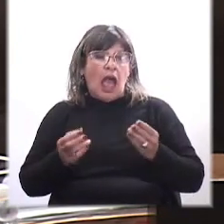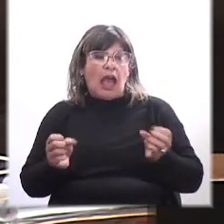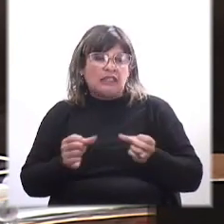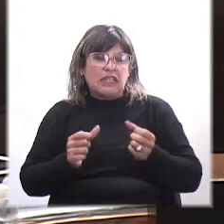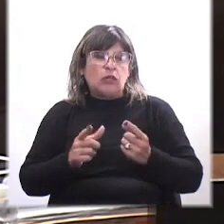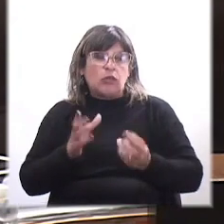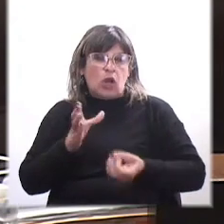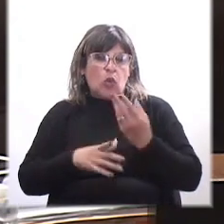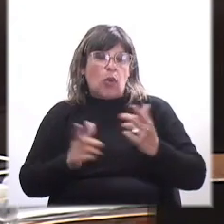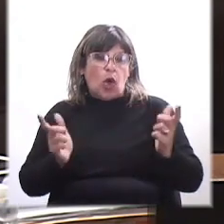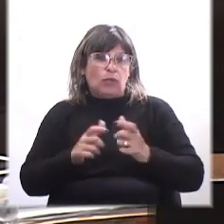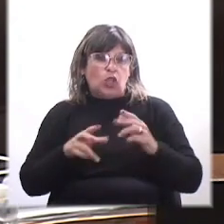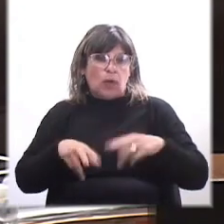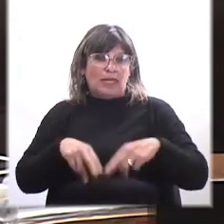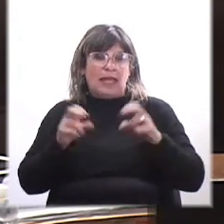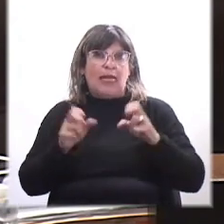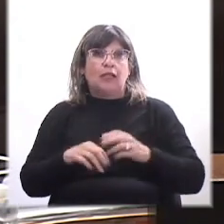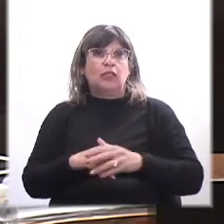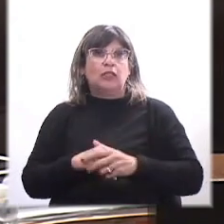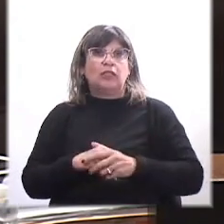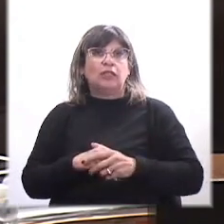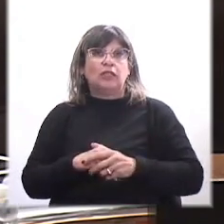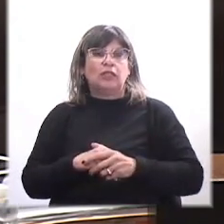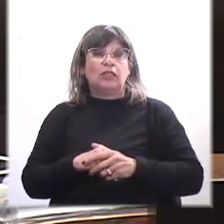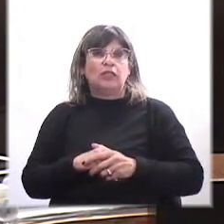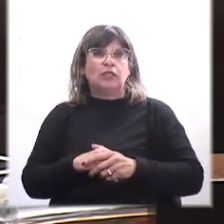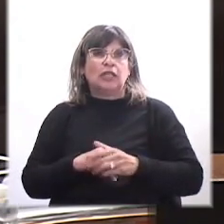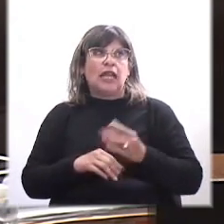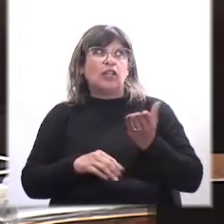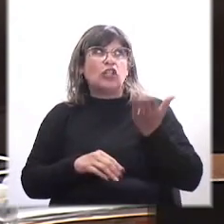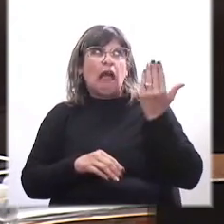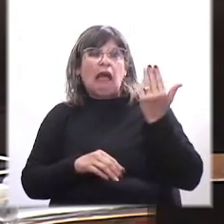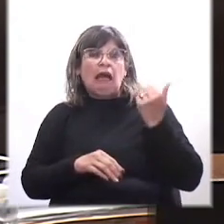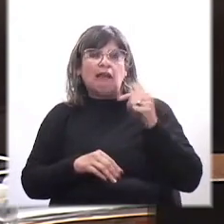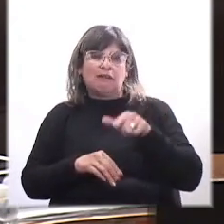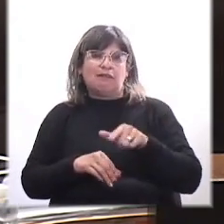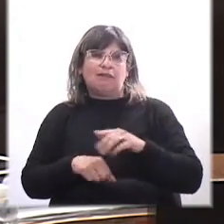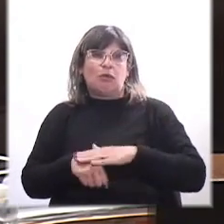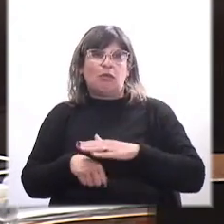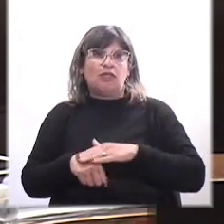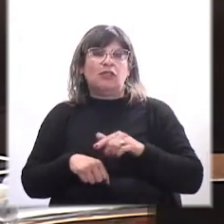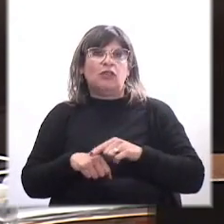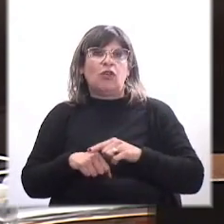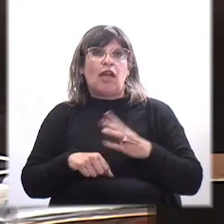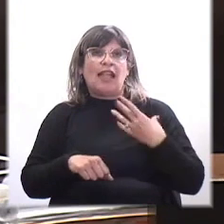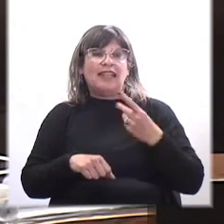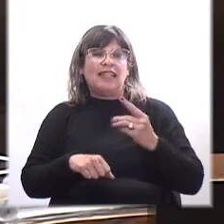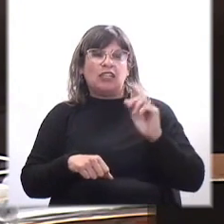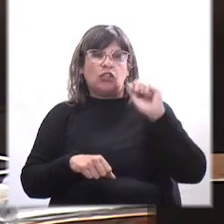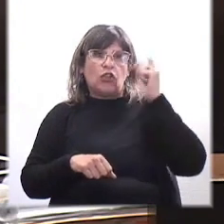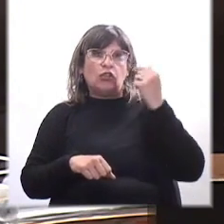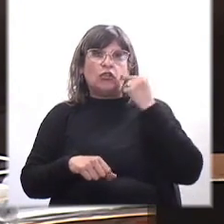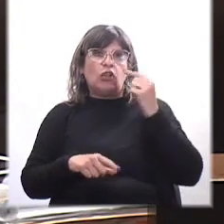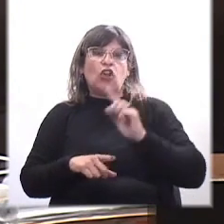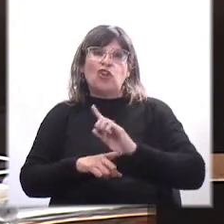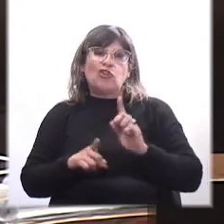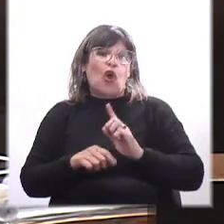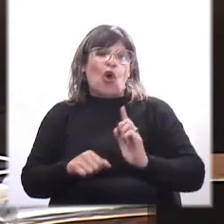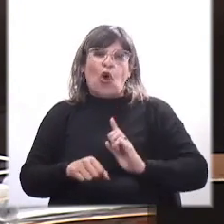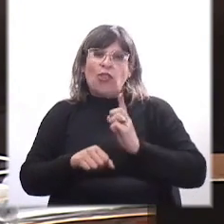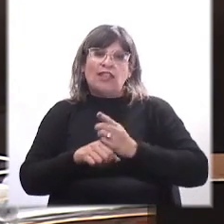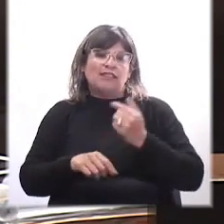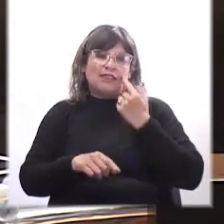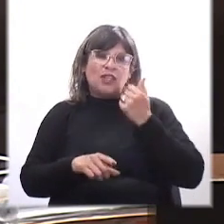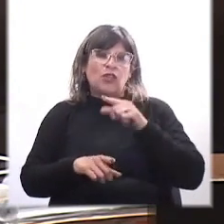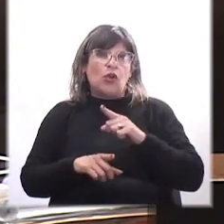investigadora. Primero que nada, en ese entonces el directorio de UTE no había tomado la decisión de